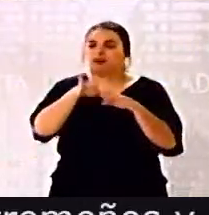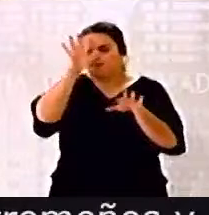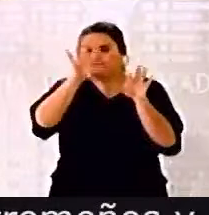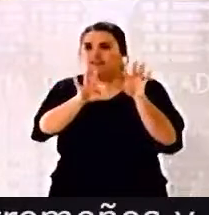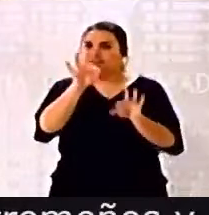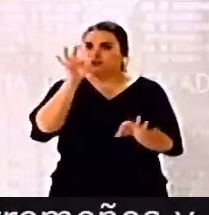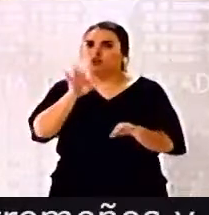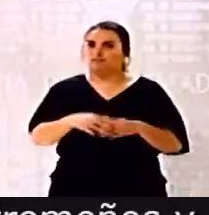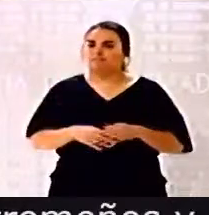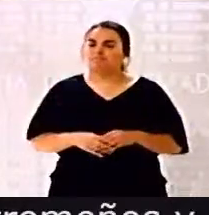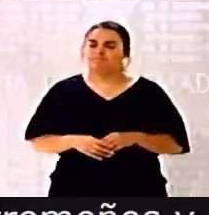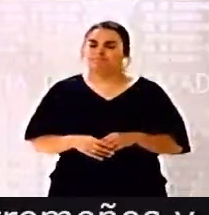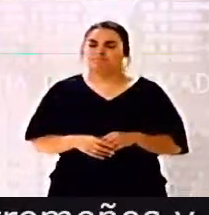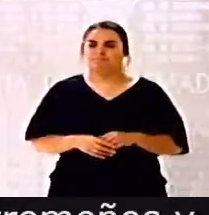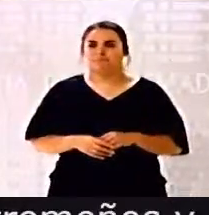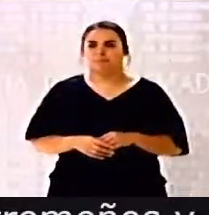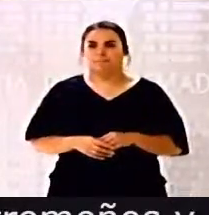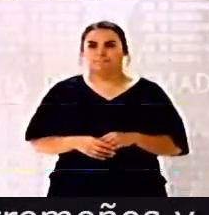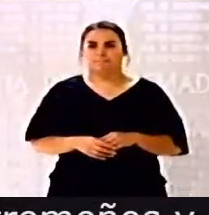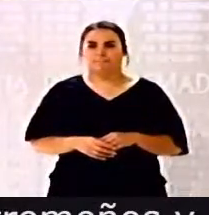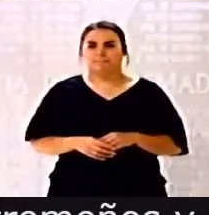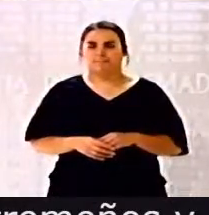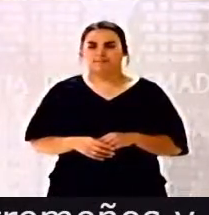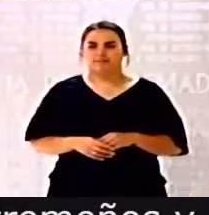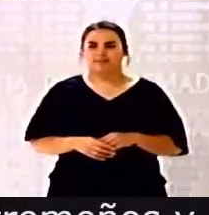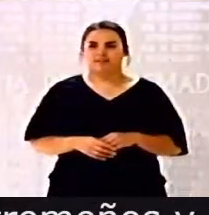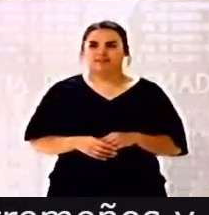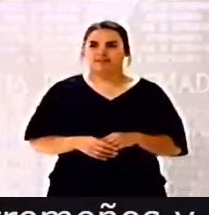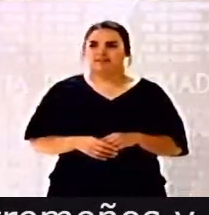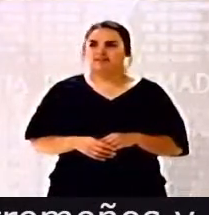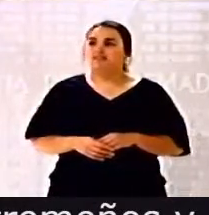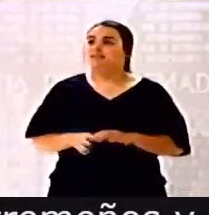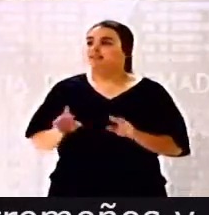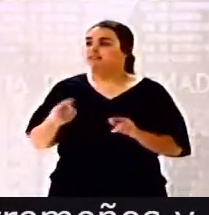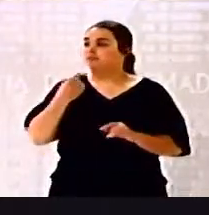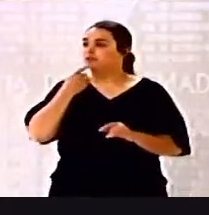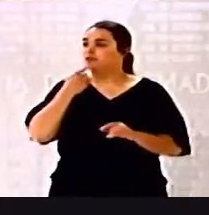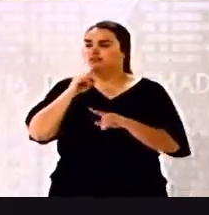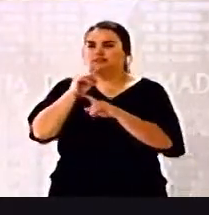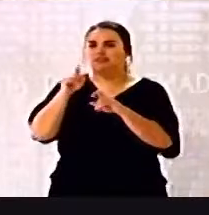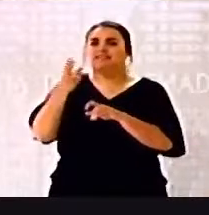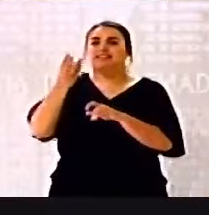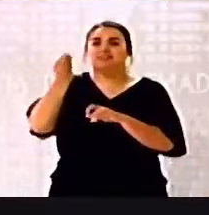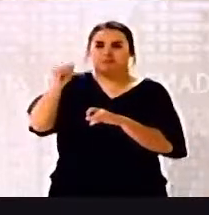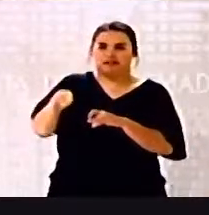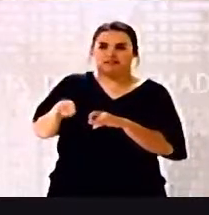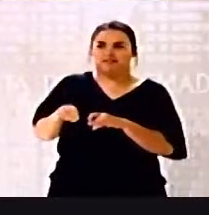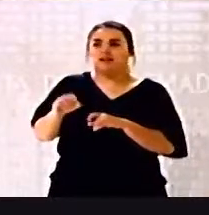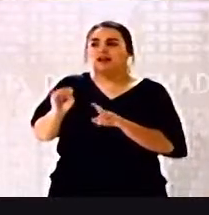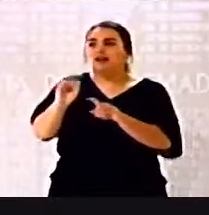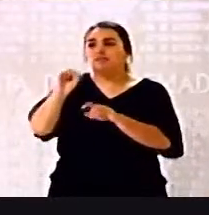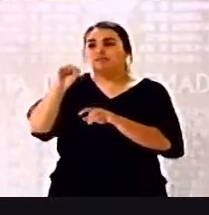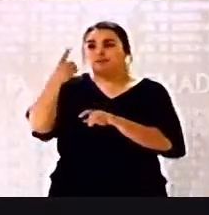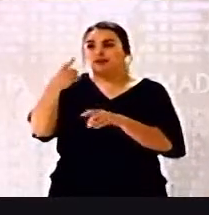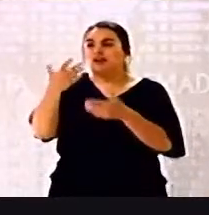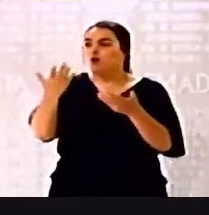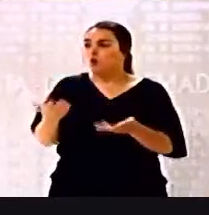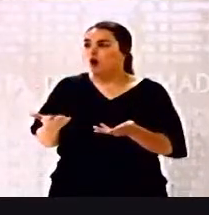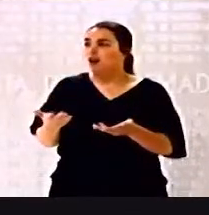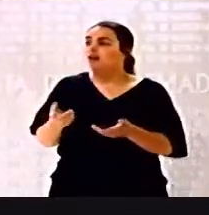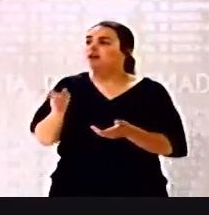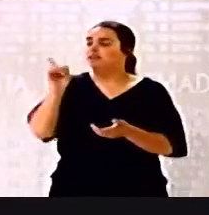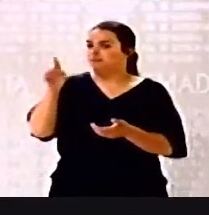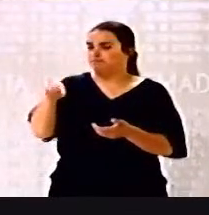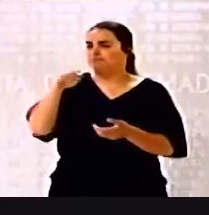decisiones en este aspecto. Le decía que eran varias cuestiones, 3 más. La primera de ellas, también algo